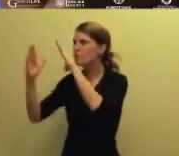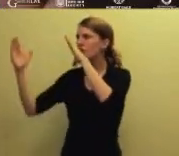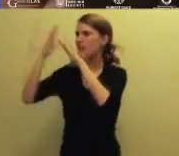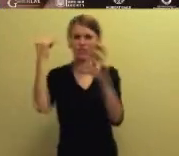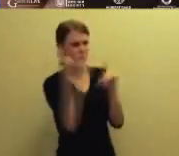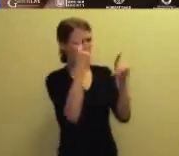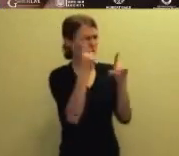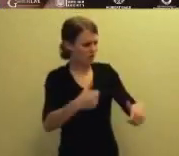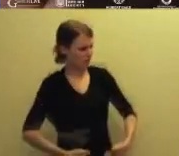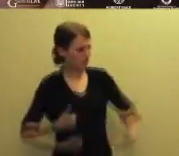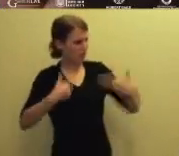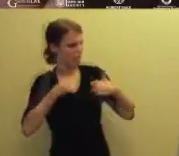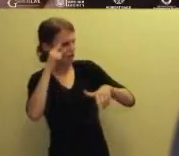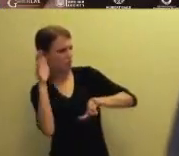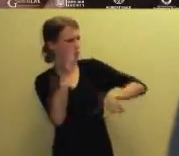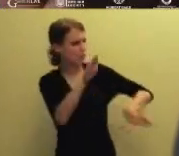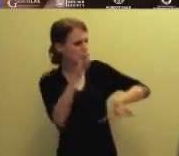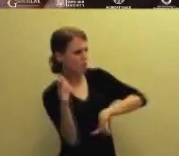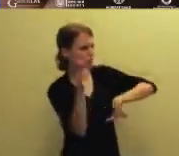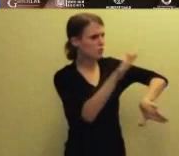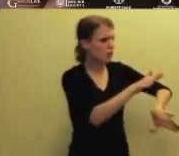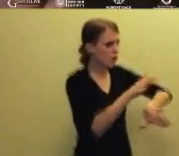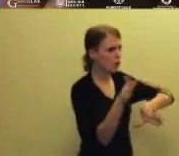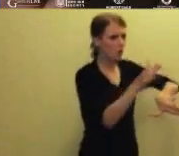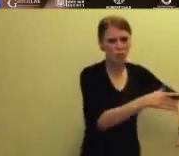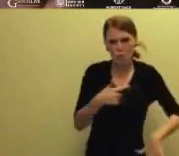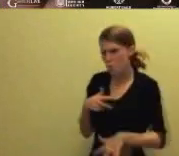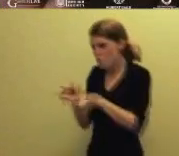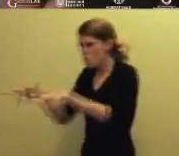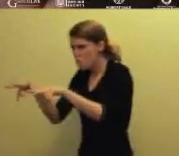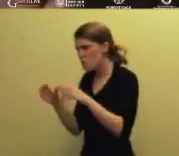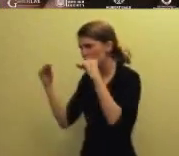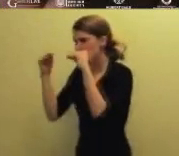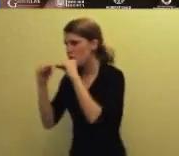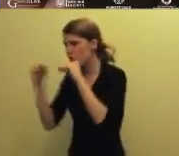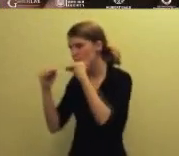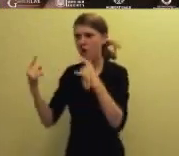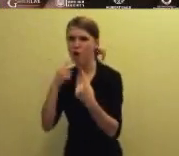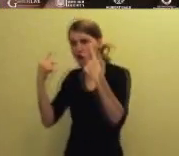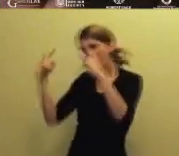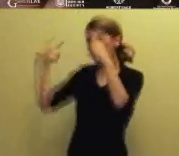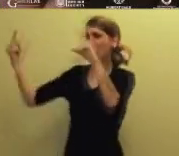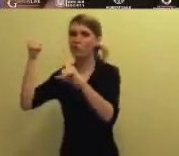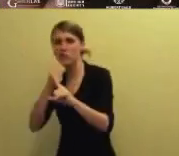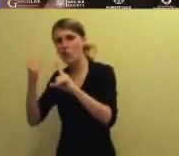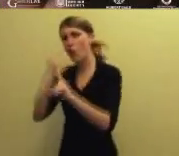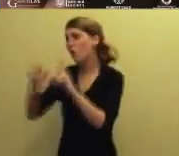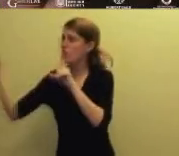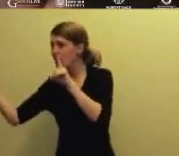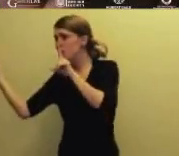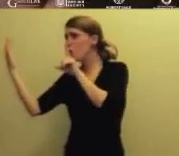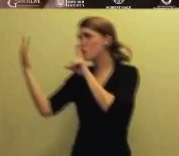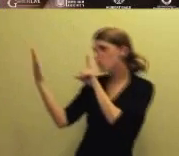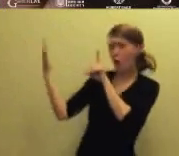yo entiendo que se quería reducir técnicamente muy bonito no porque luego sale el típico los planos secuencias son